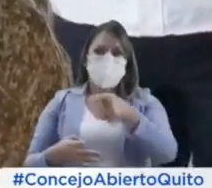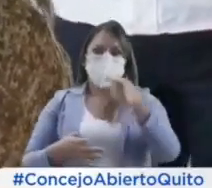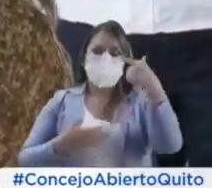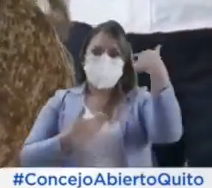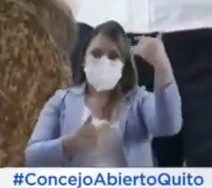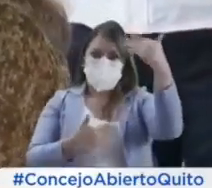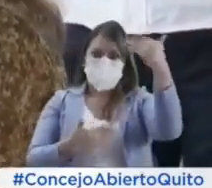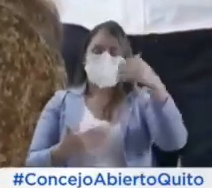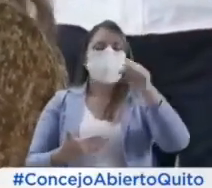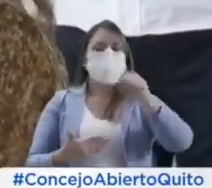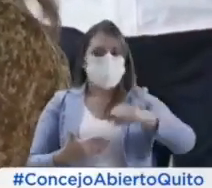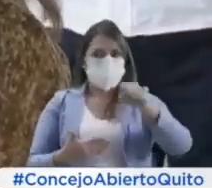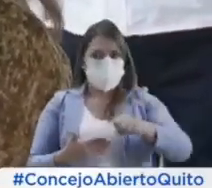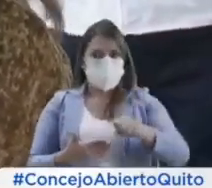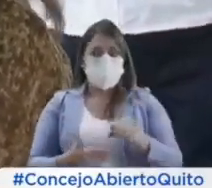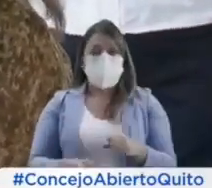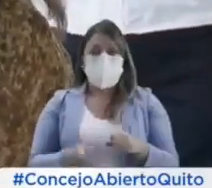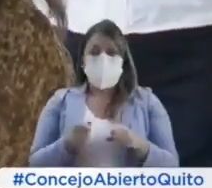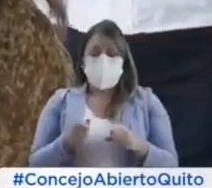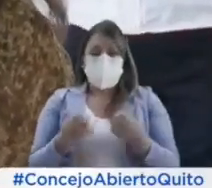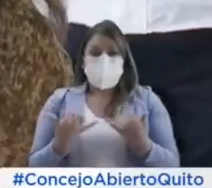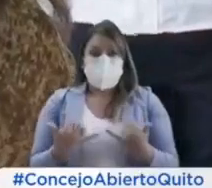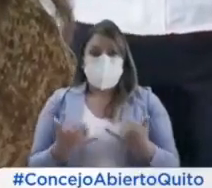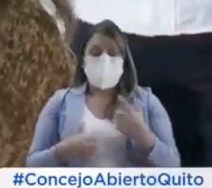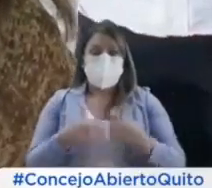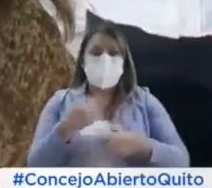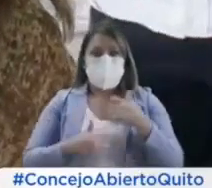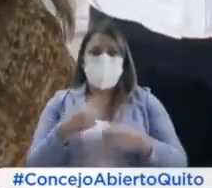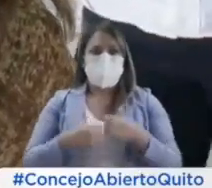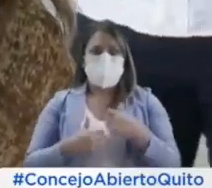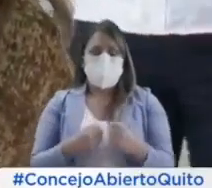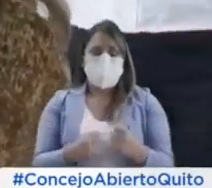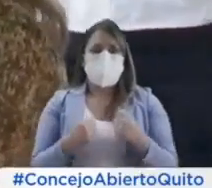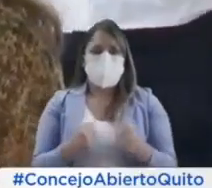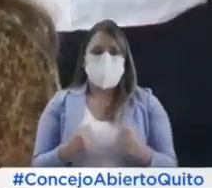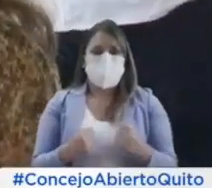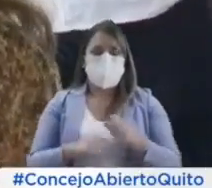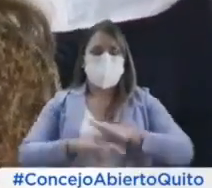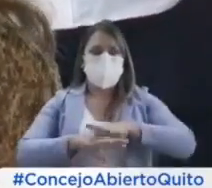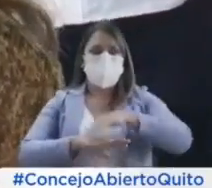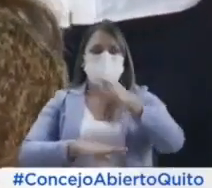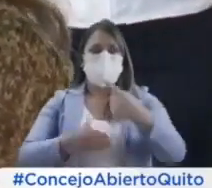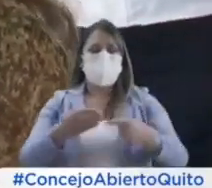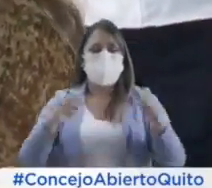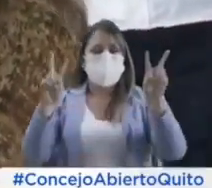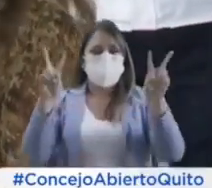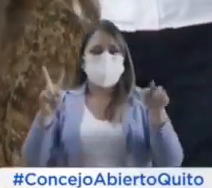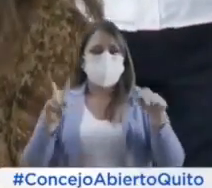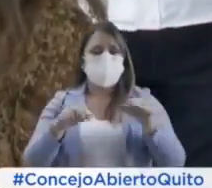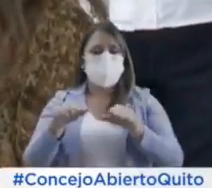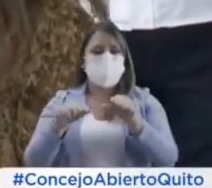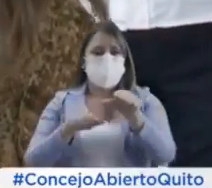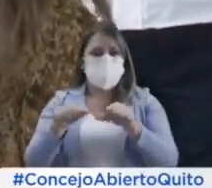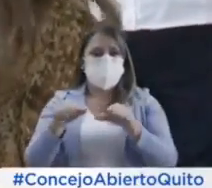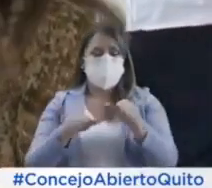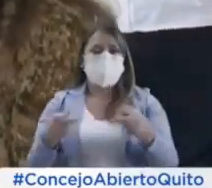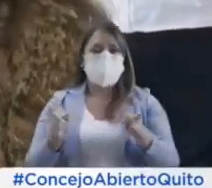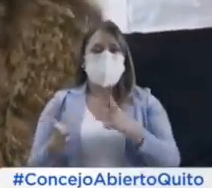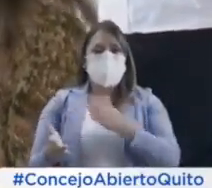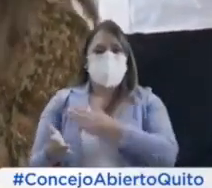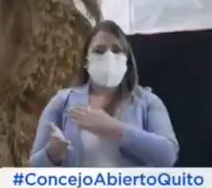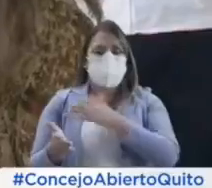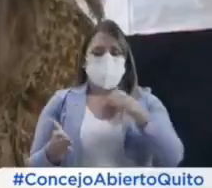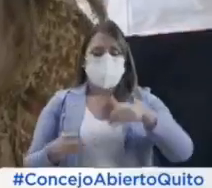alcalde. Y creo que usted ha creado un problema político que afecta la estabilidad administrativa y la credibilidad de